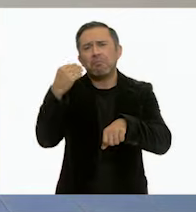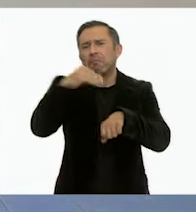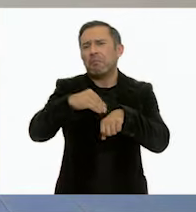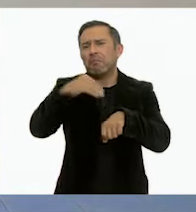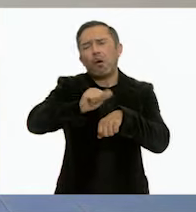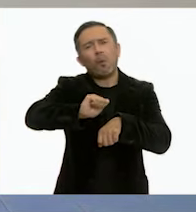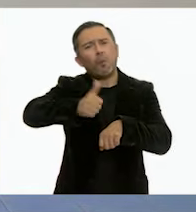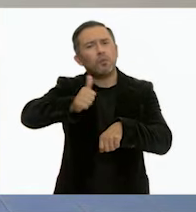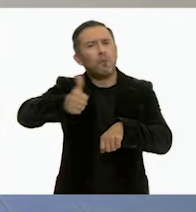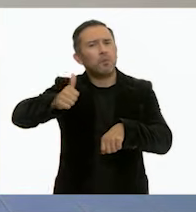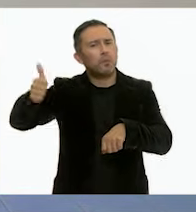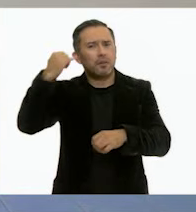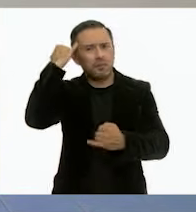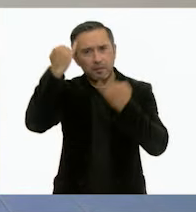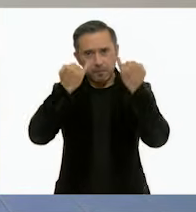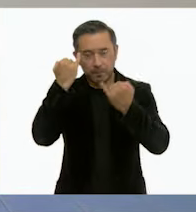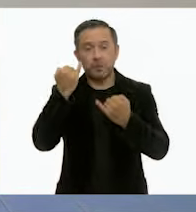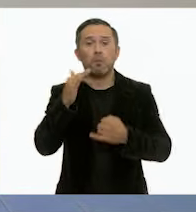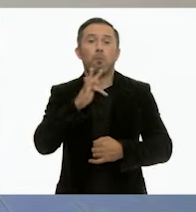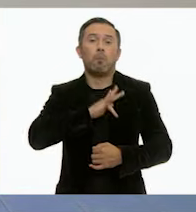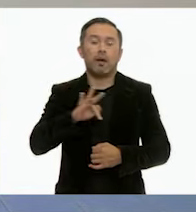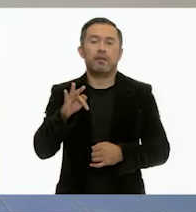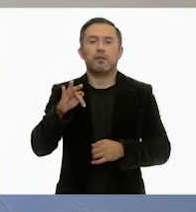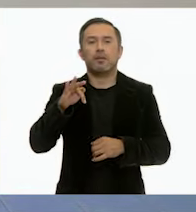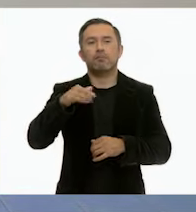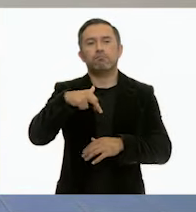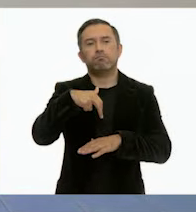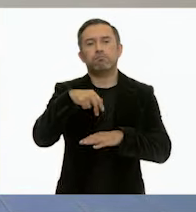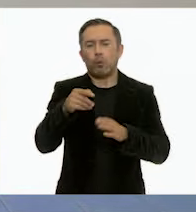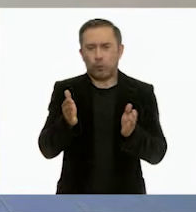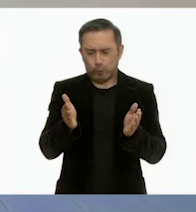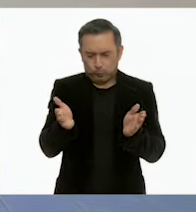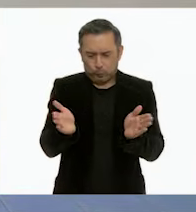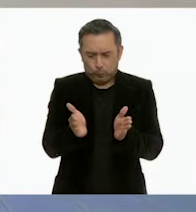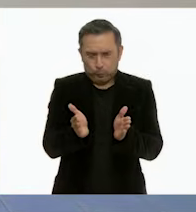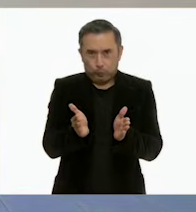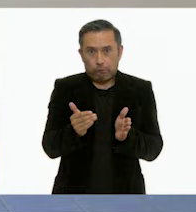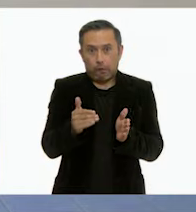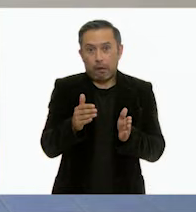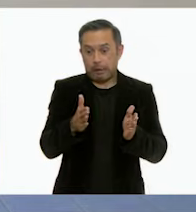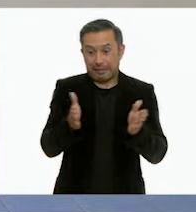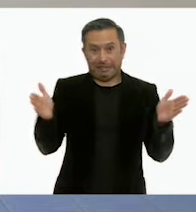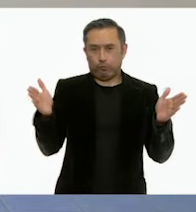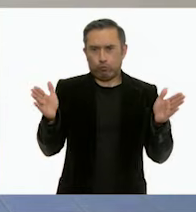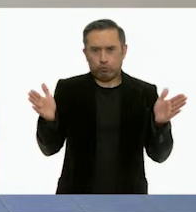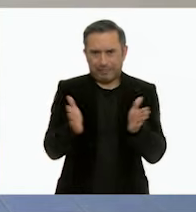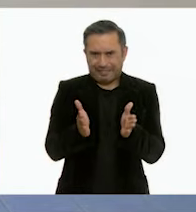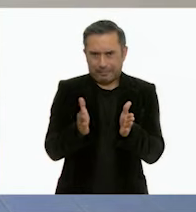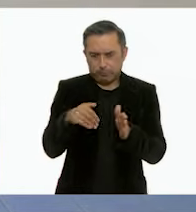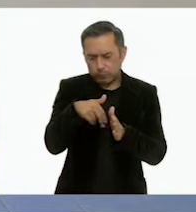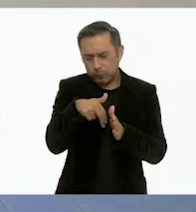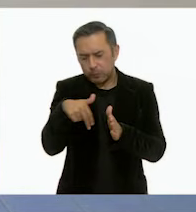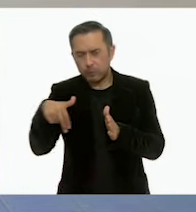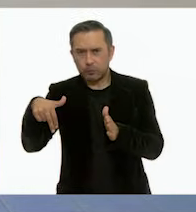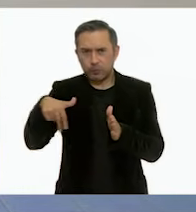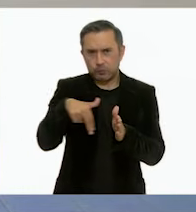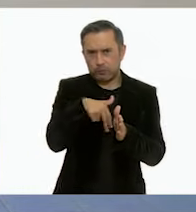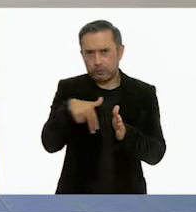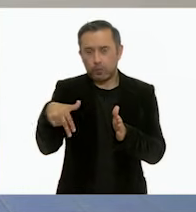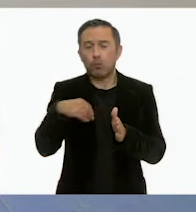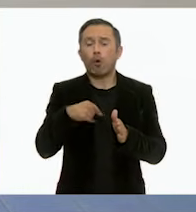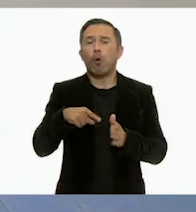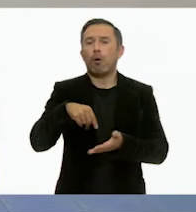hacer movimientos desplazándonos brevemente en un espacio delimitado. Podemos marchar en su